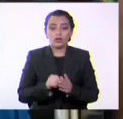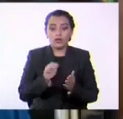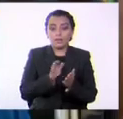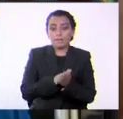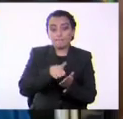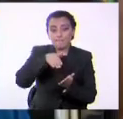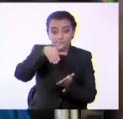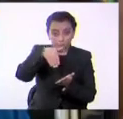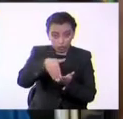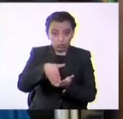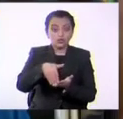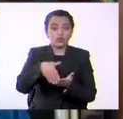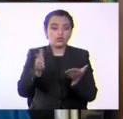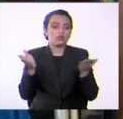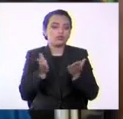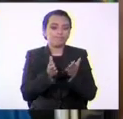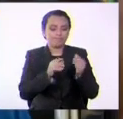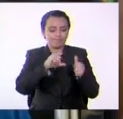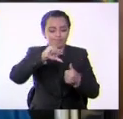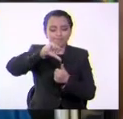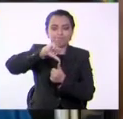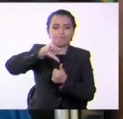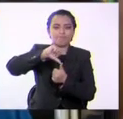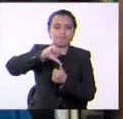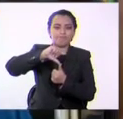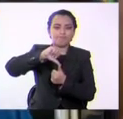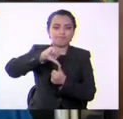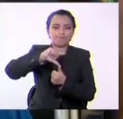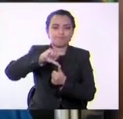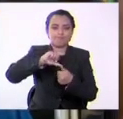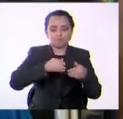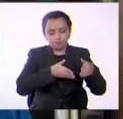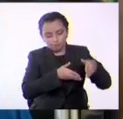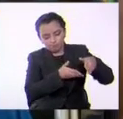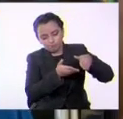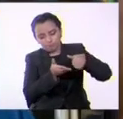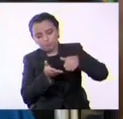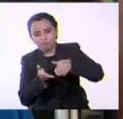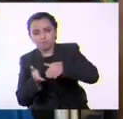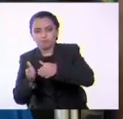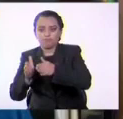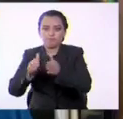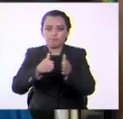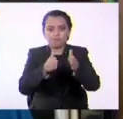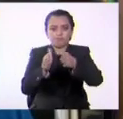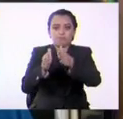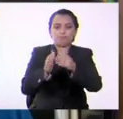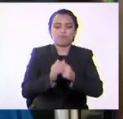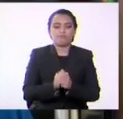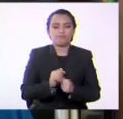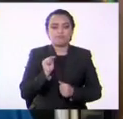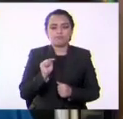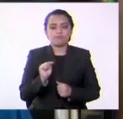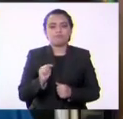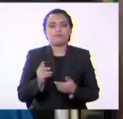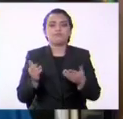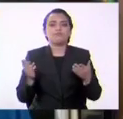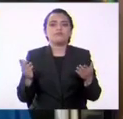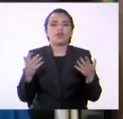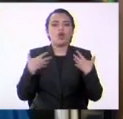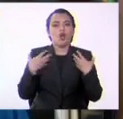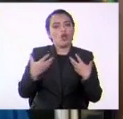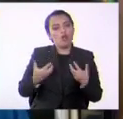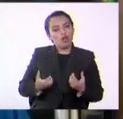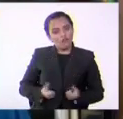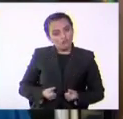de carreteras de América Central, tenemos un proyecto productivo, un proyecto que los gobiernos de